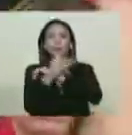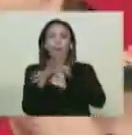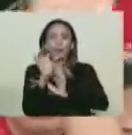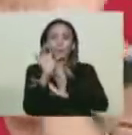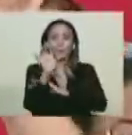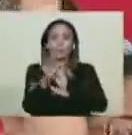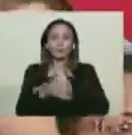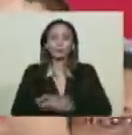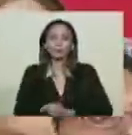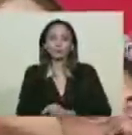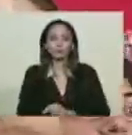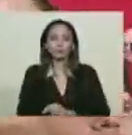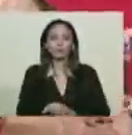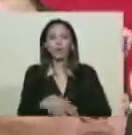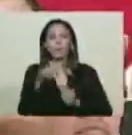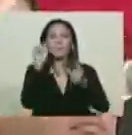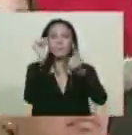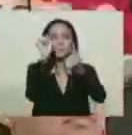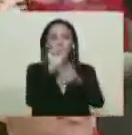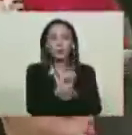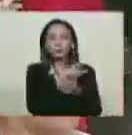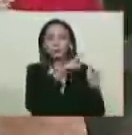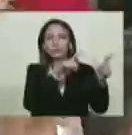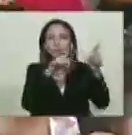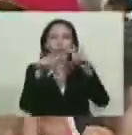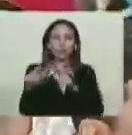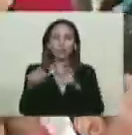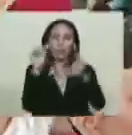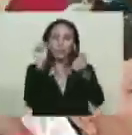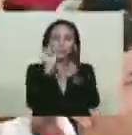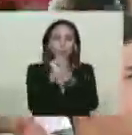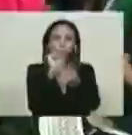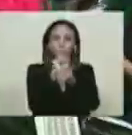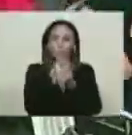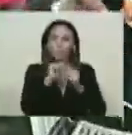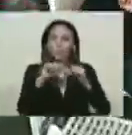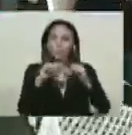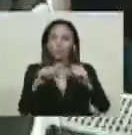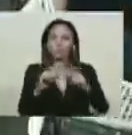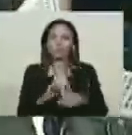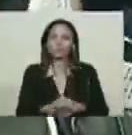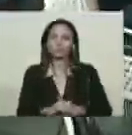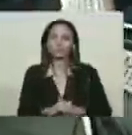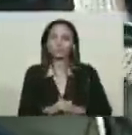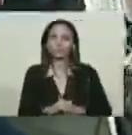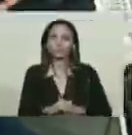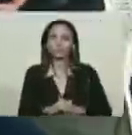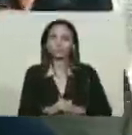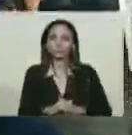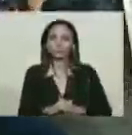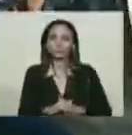patria. Presos están y bien presos que están.